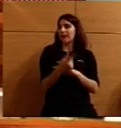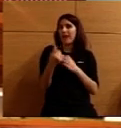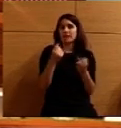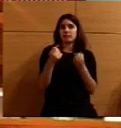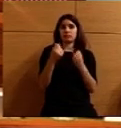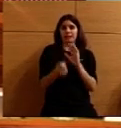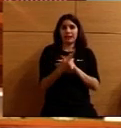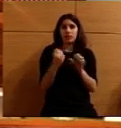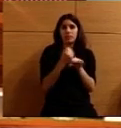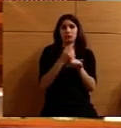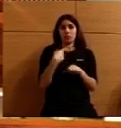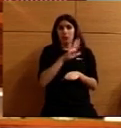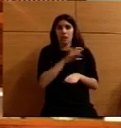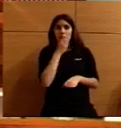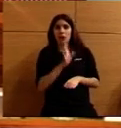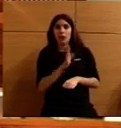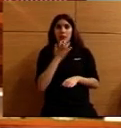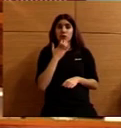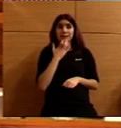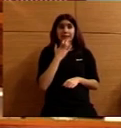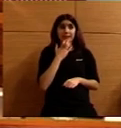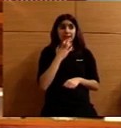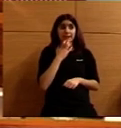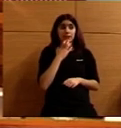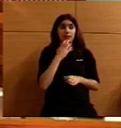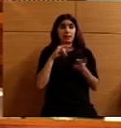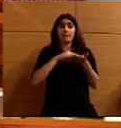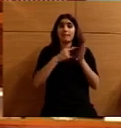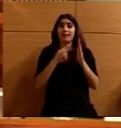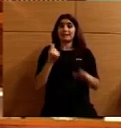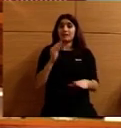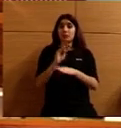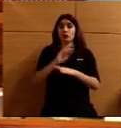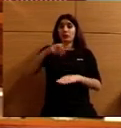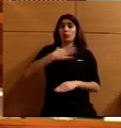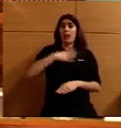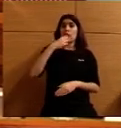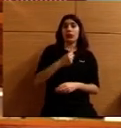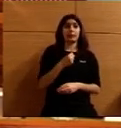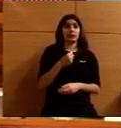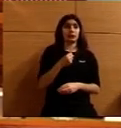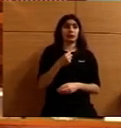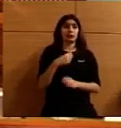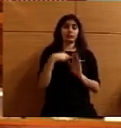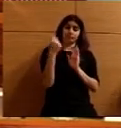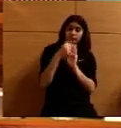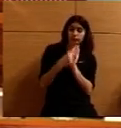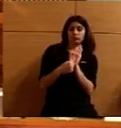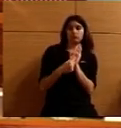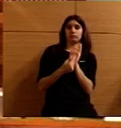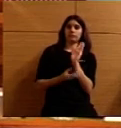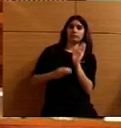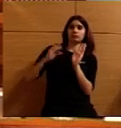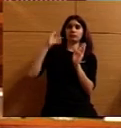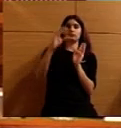creen empleo, me parece muy bien, pero así como en los planes de inversión los ayuntamientos se nos requiere y